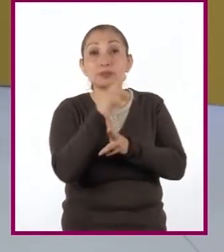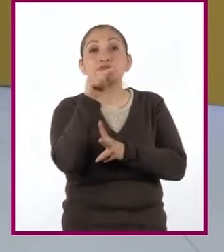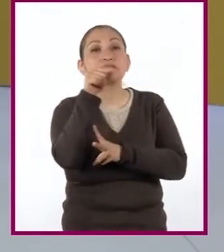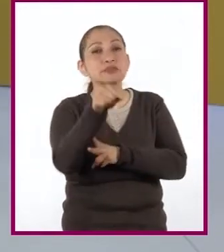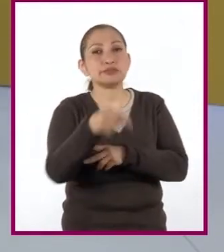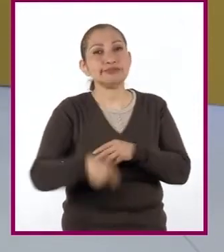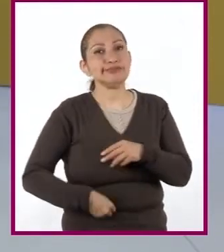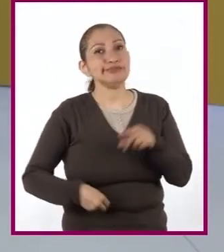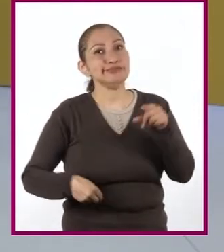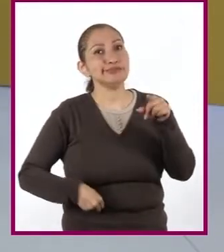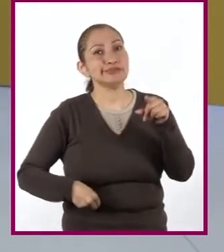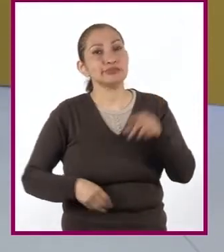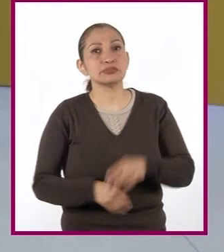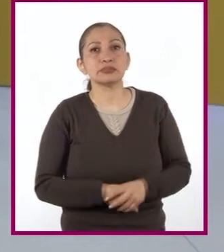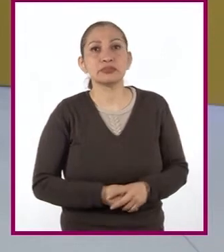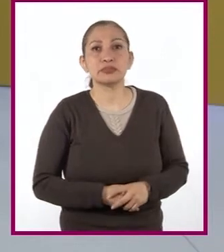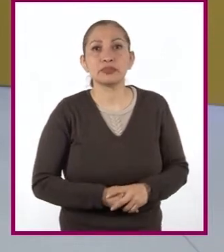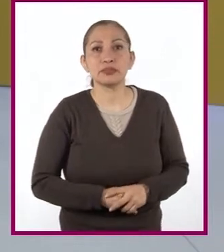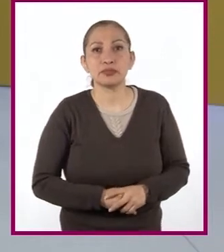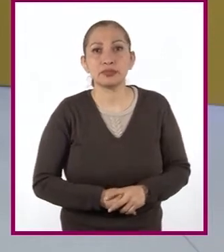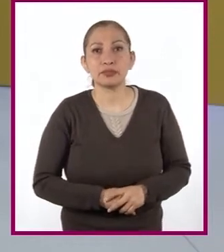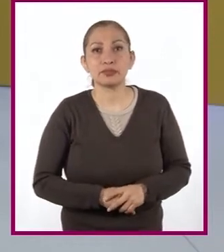la contaminación del aire.